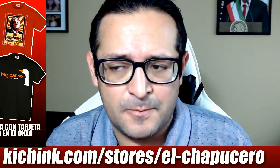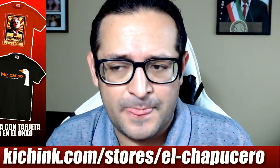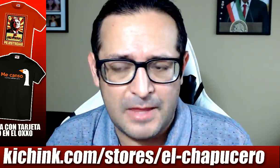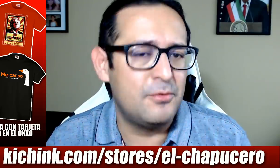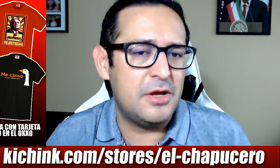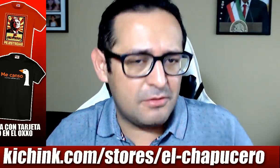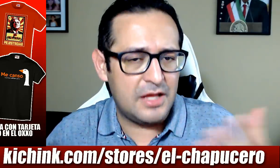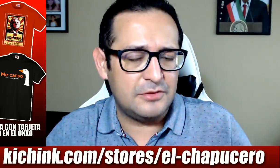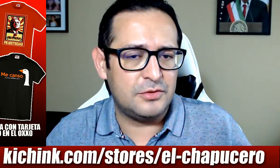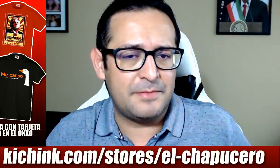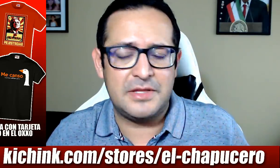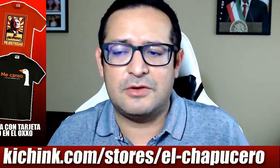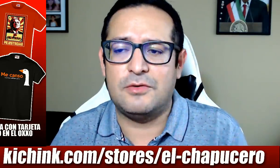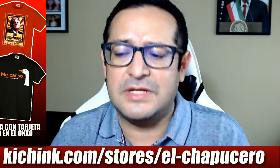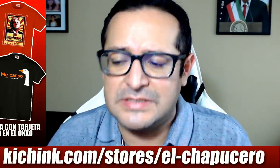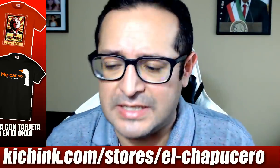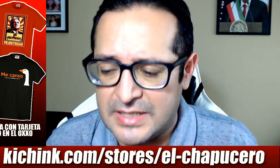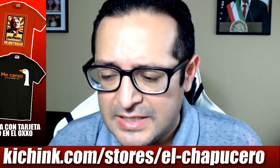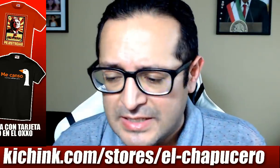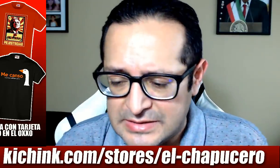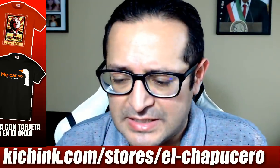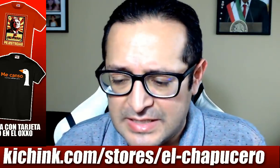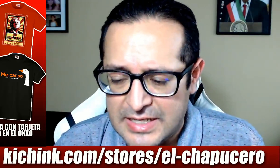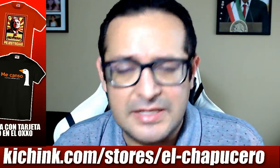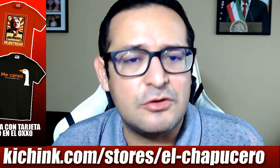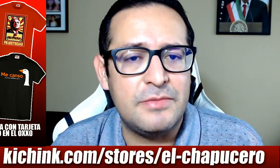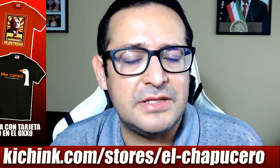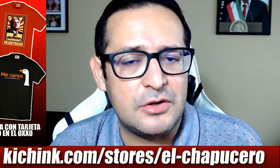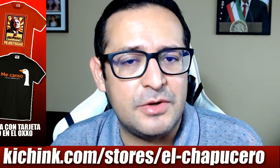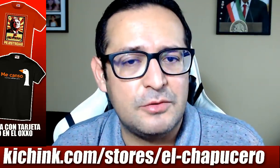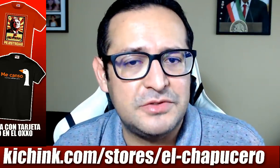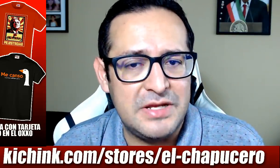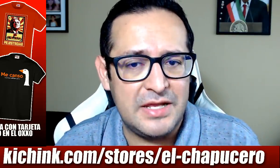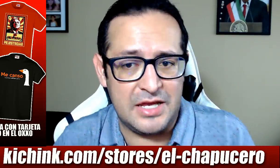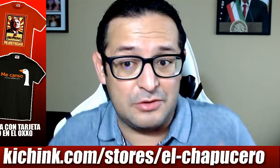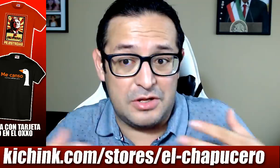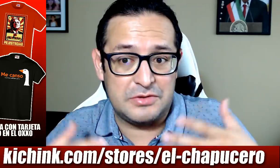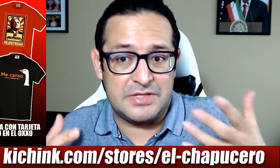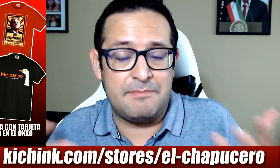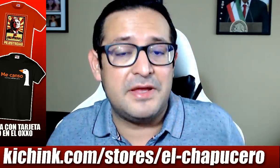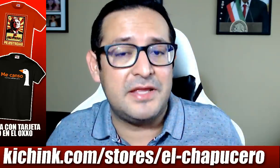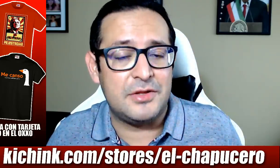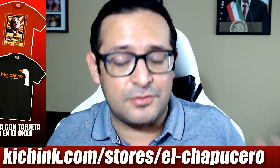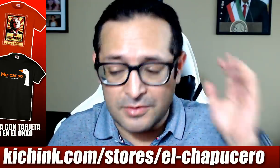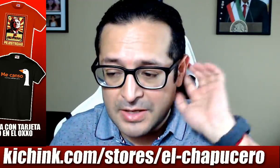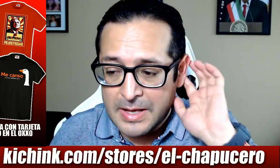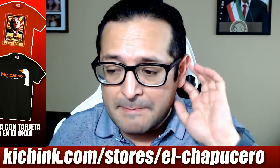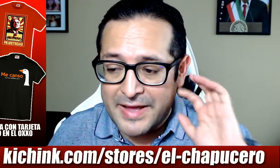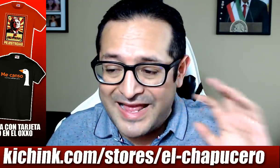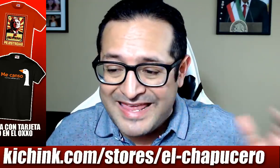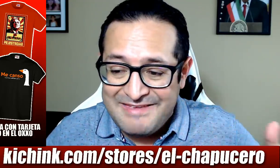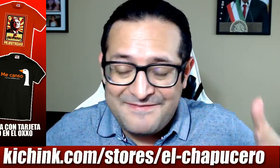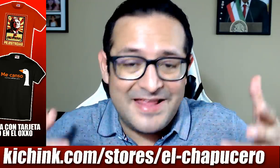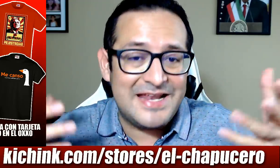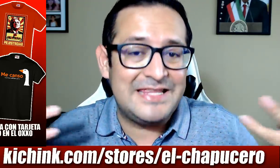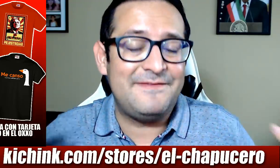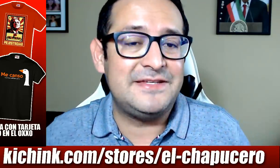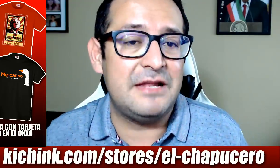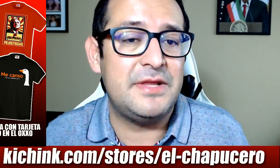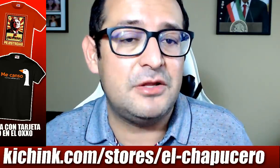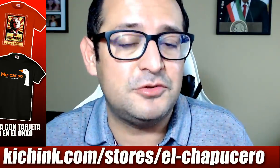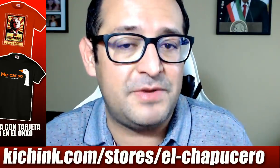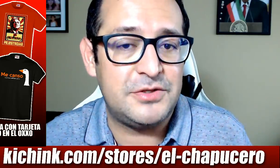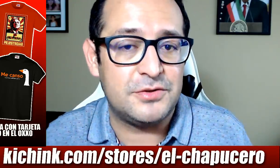muy enojados obviamente con esta estrategia del combate robert combustible en donde ellos están perdiendo para inflar artificialmente